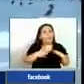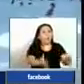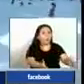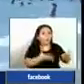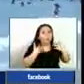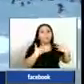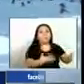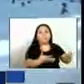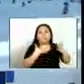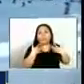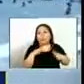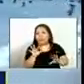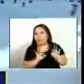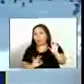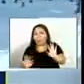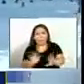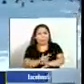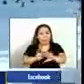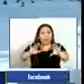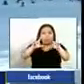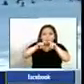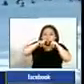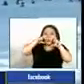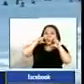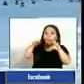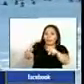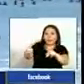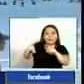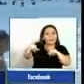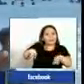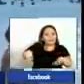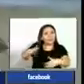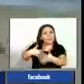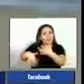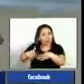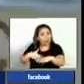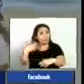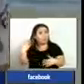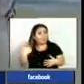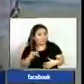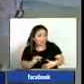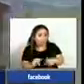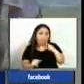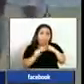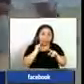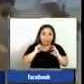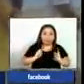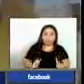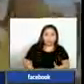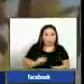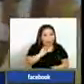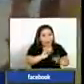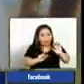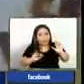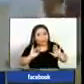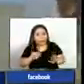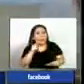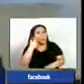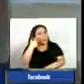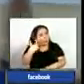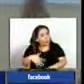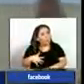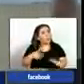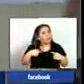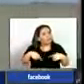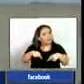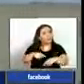del verano algunos sin máscara por la arena y el agua a pesar de las advertencias de las autoridades sanitarias del persistente peligro